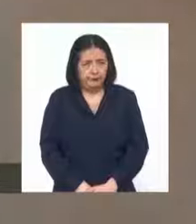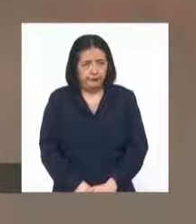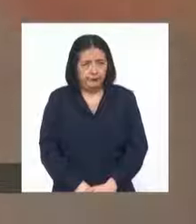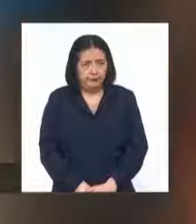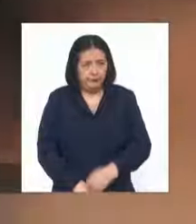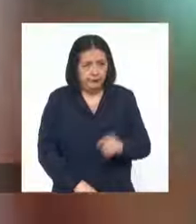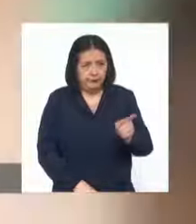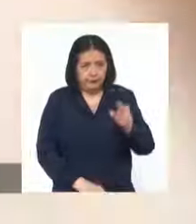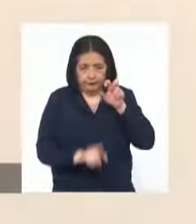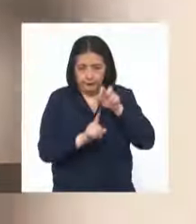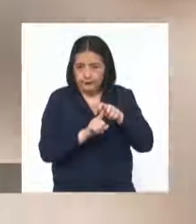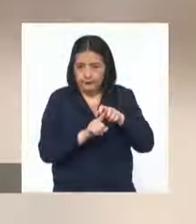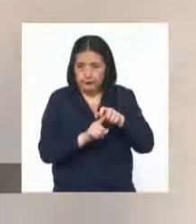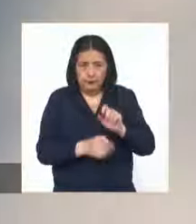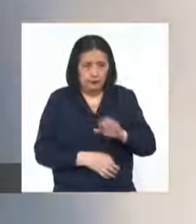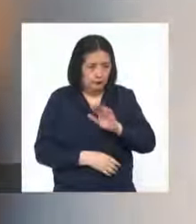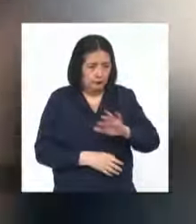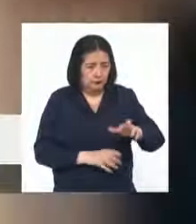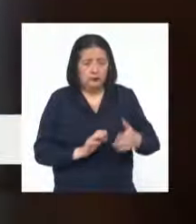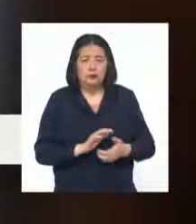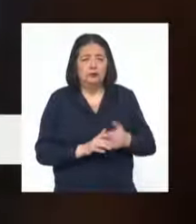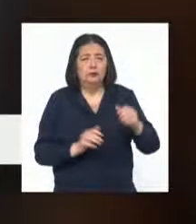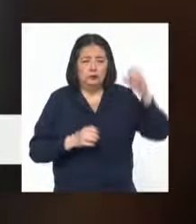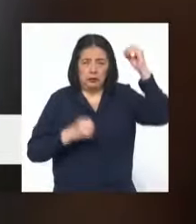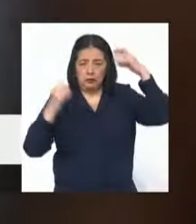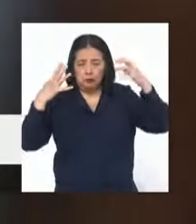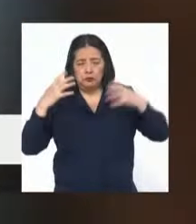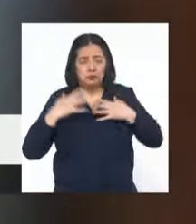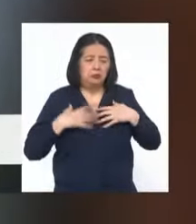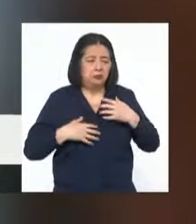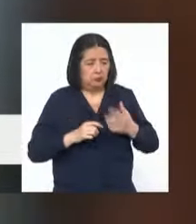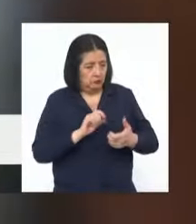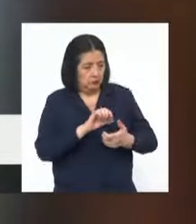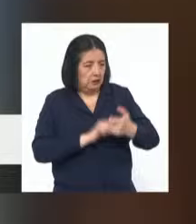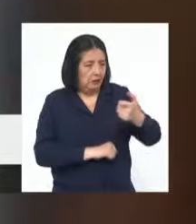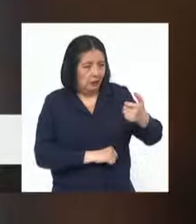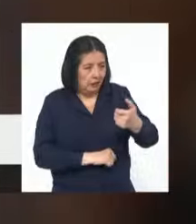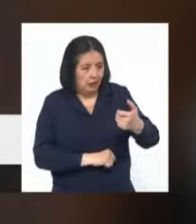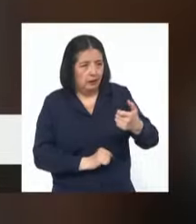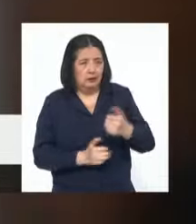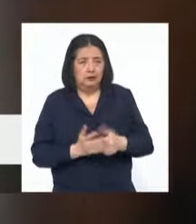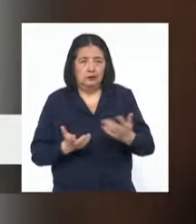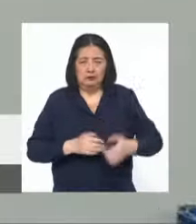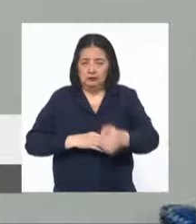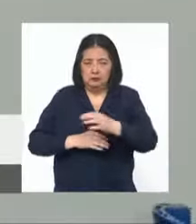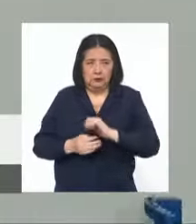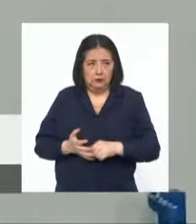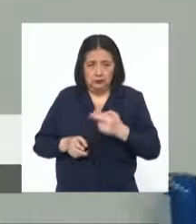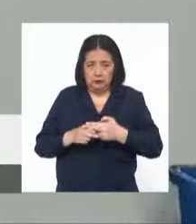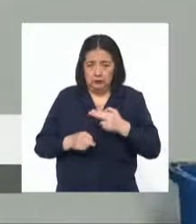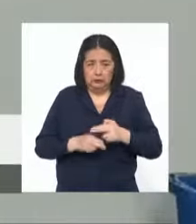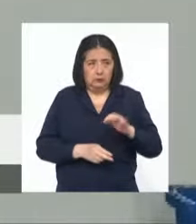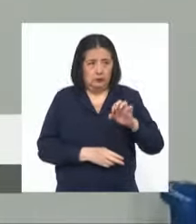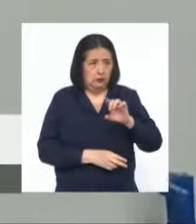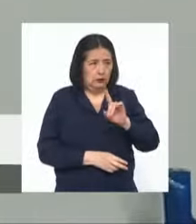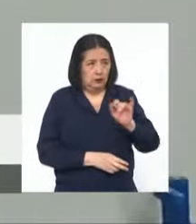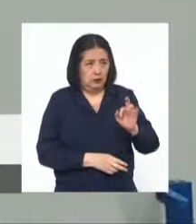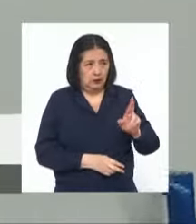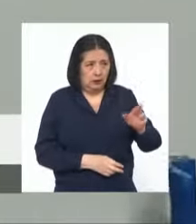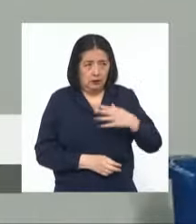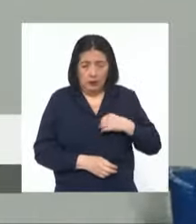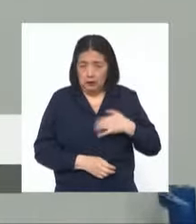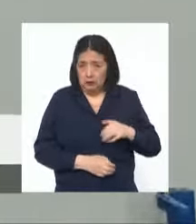Lo sorprendieron grabando a menores de edad en las duchas públicas de la playa Agua Dulce. Se trata de Edgar Cárdenas Marín, un